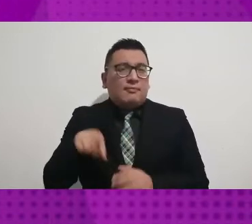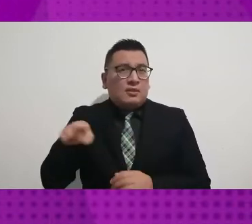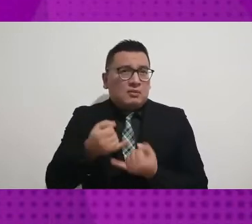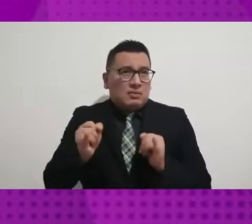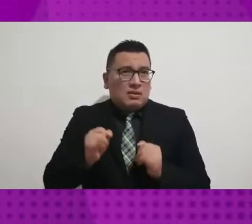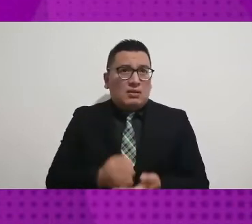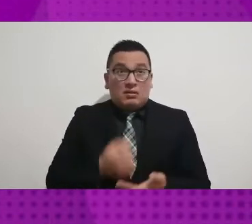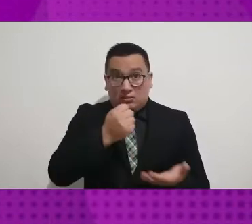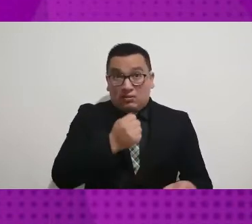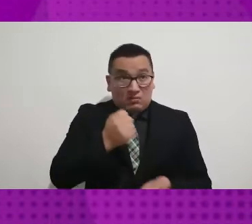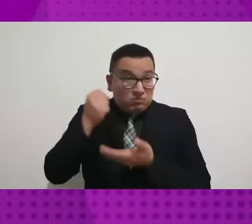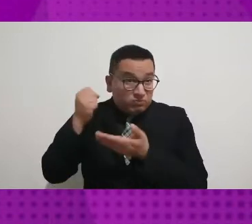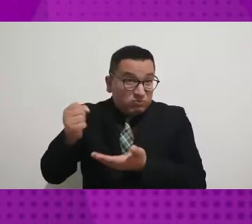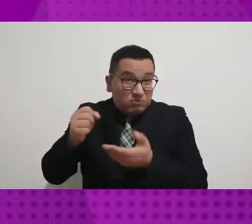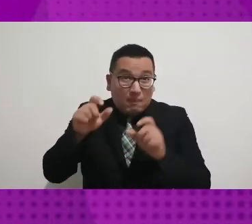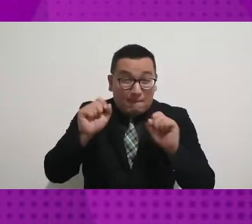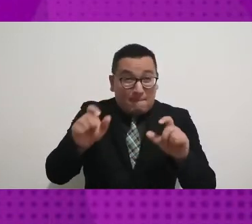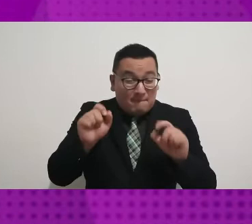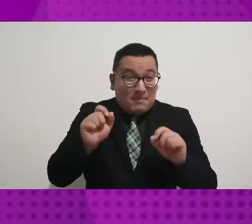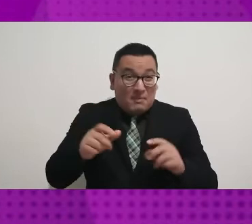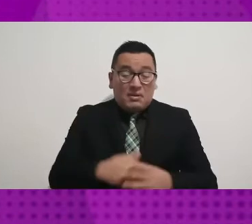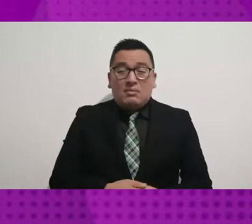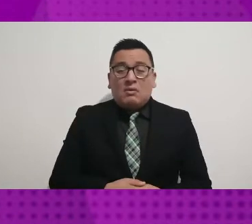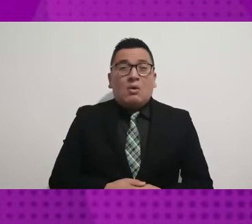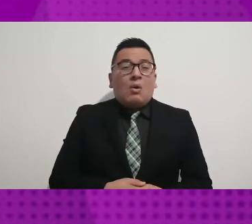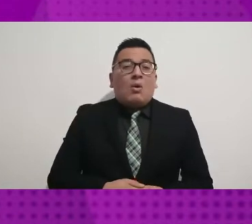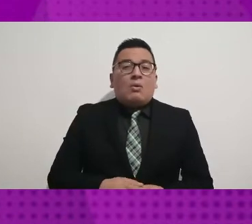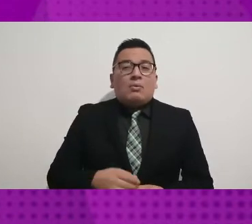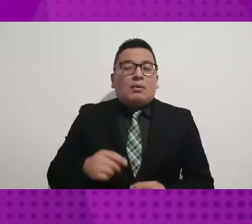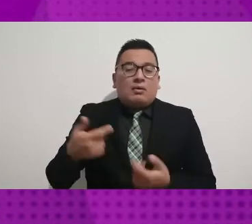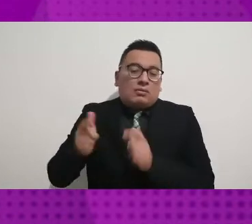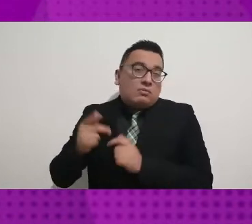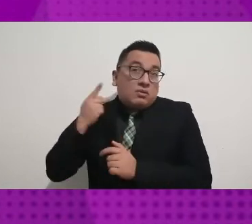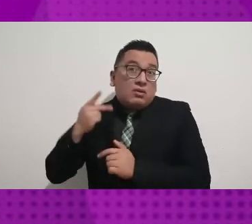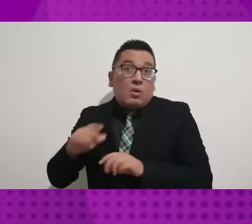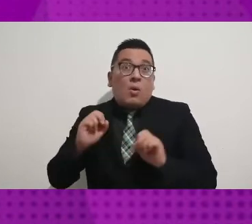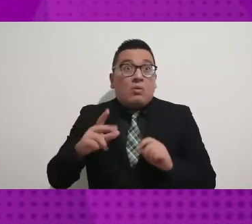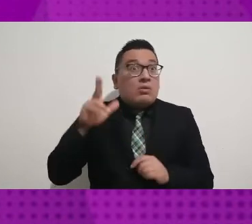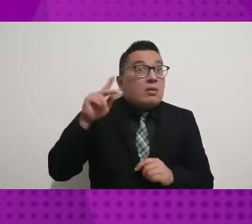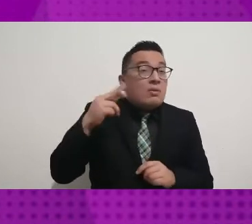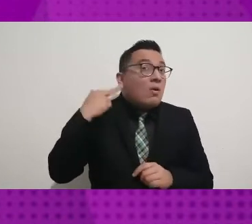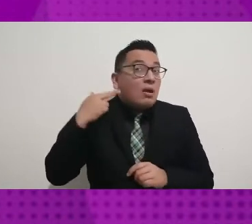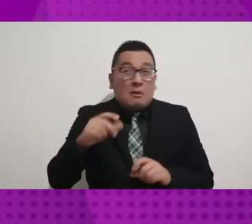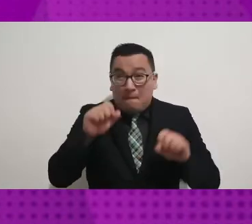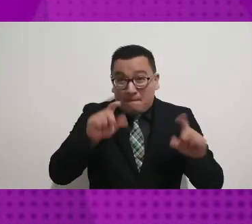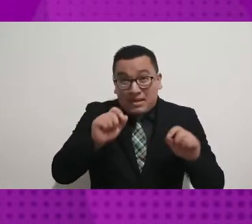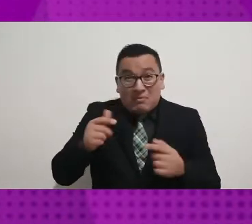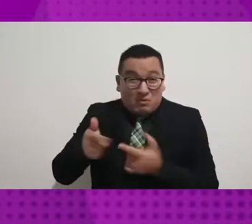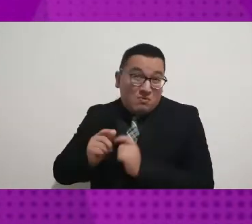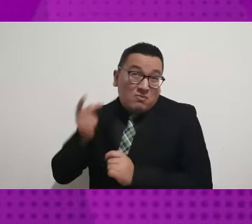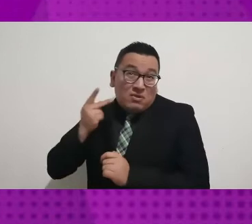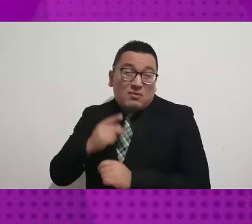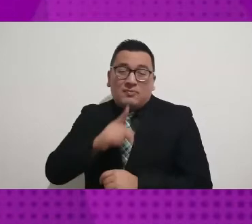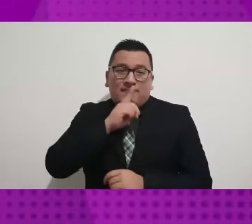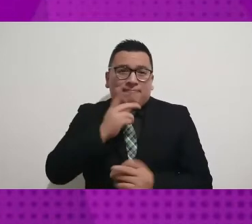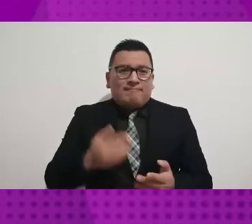términos generales no recibe el mismo dinero o el mismo espacio en radio y televisión que un candidato partidista. Y ahí